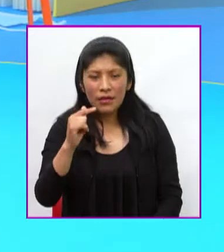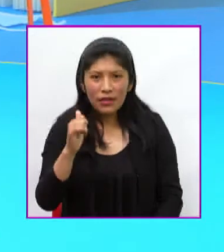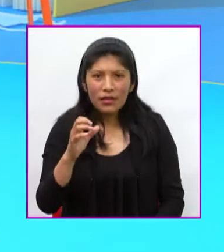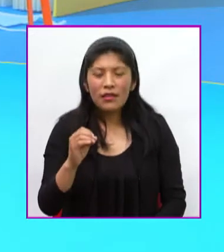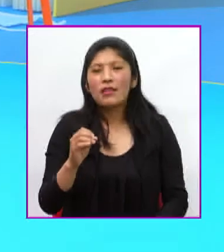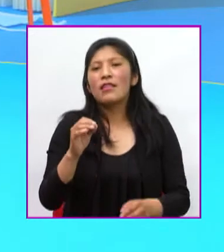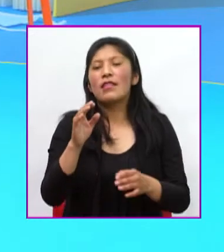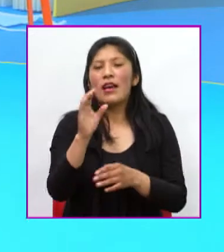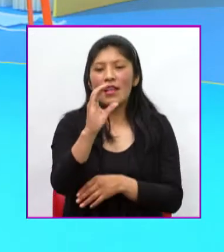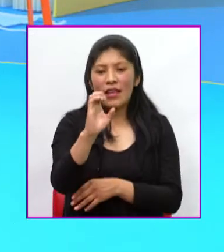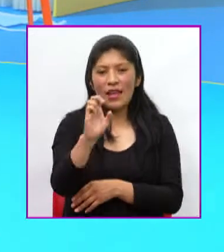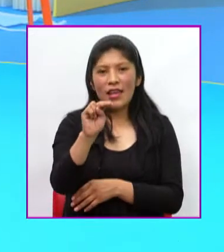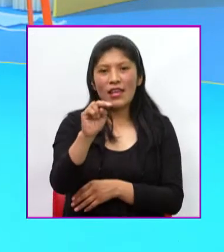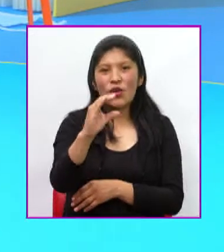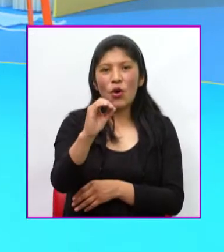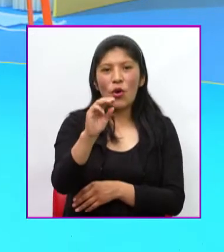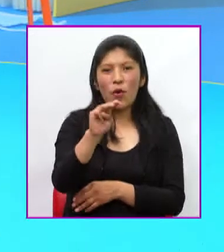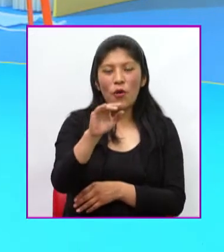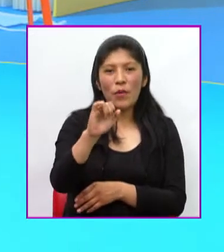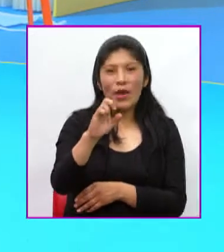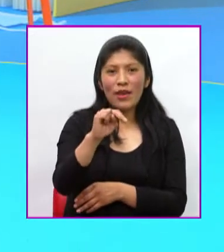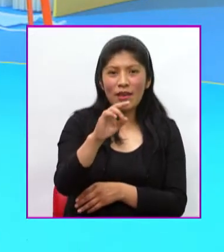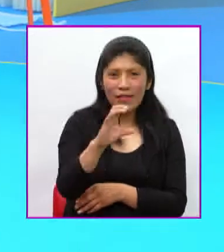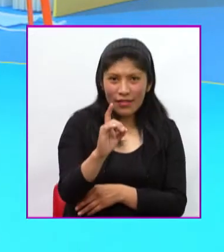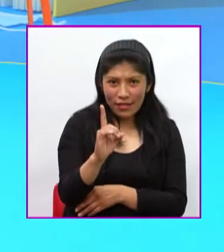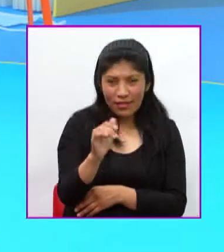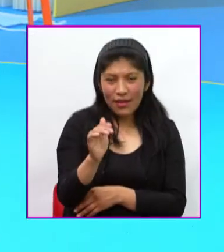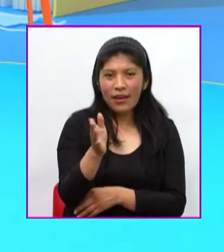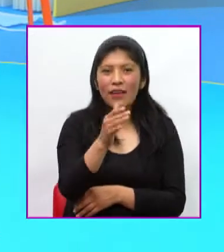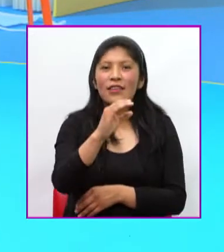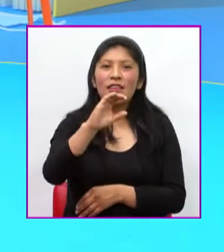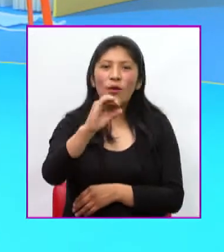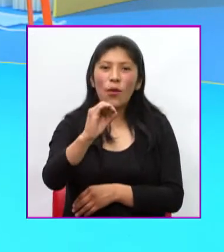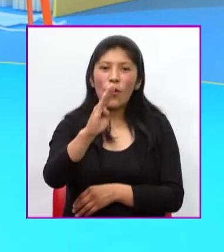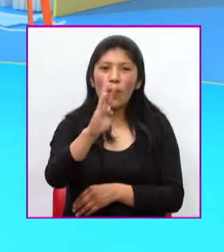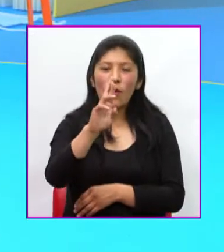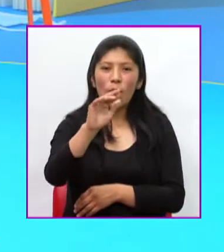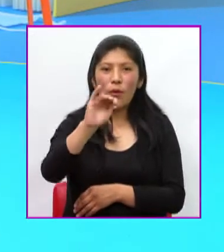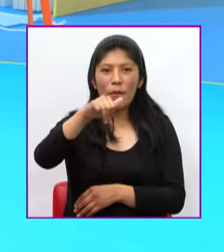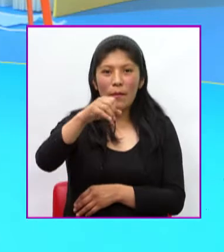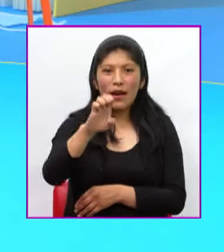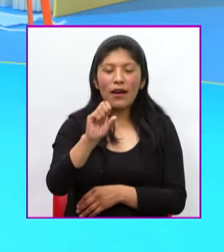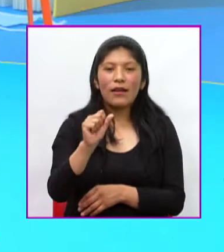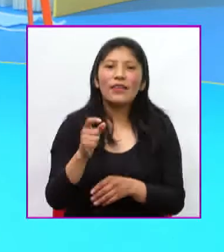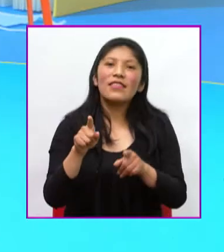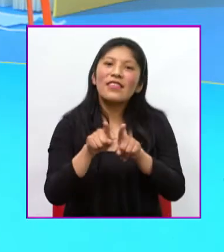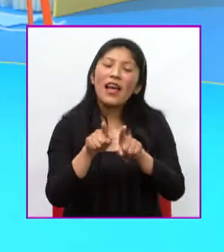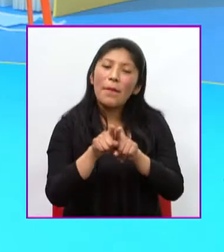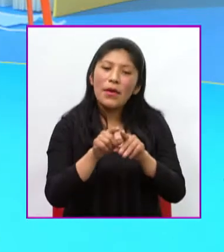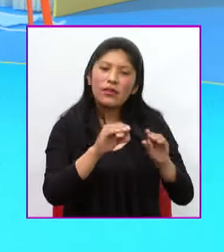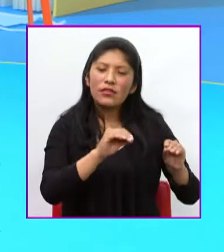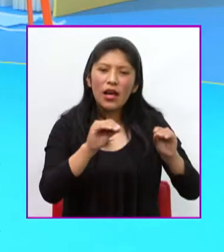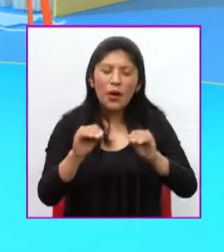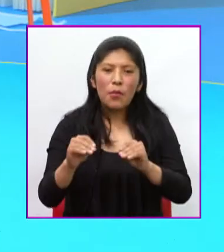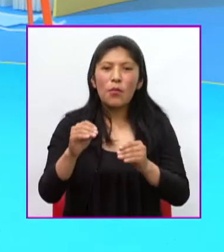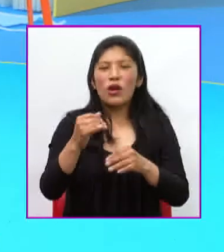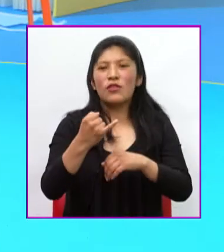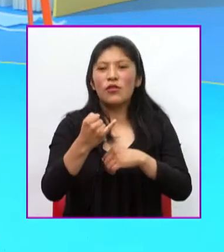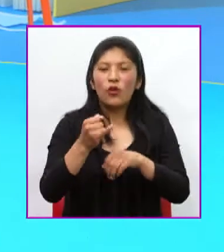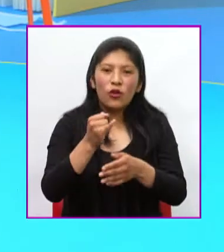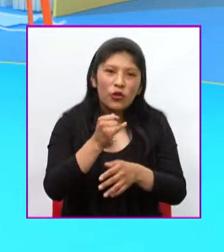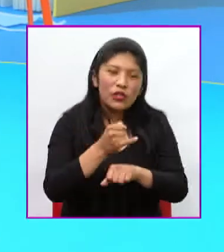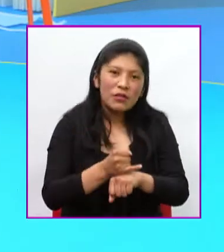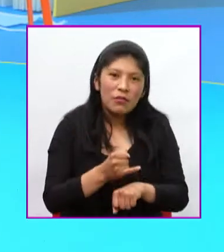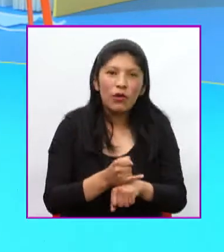obrajes. De igual manera, se impusieron los tributos e impuestos